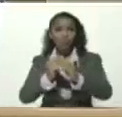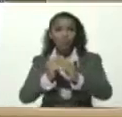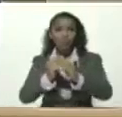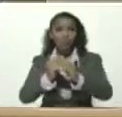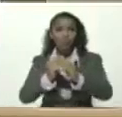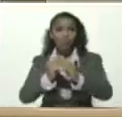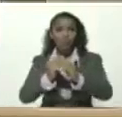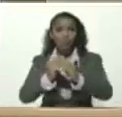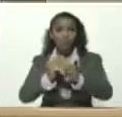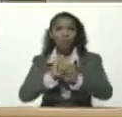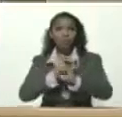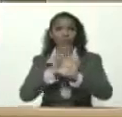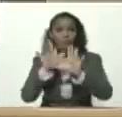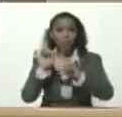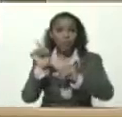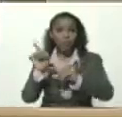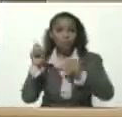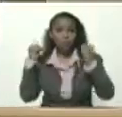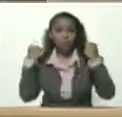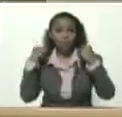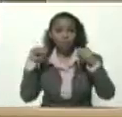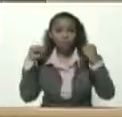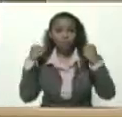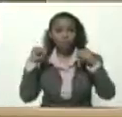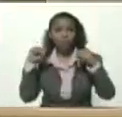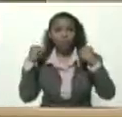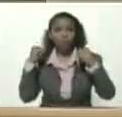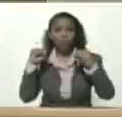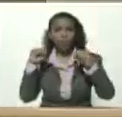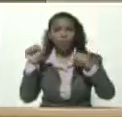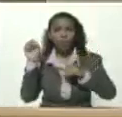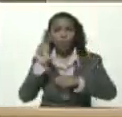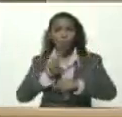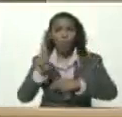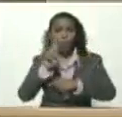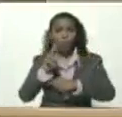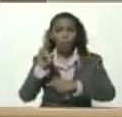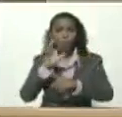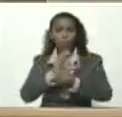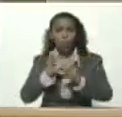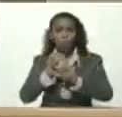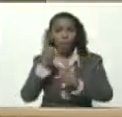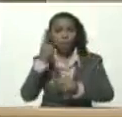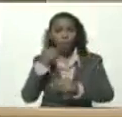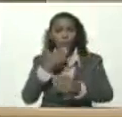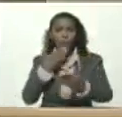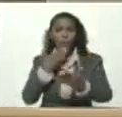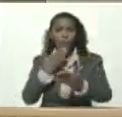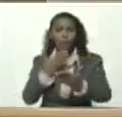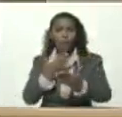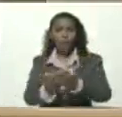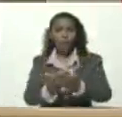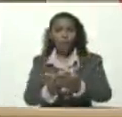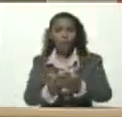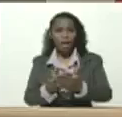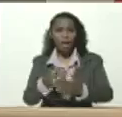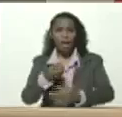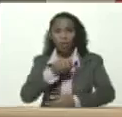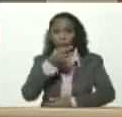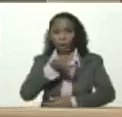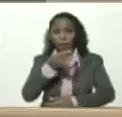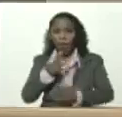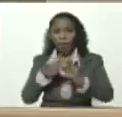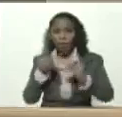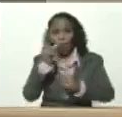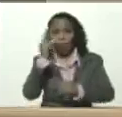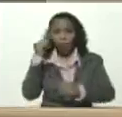en coherencia con sus prácticas y usos y costumbres. Bueno, muchísimas gracias. Les doy las buenas tardes a todos y